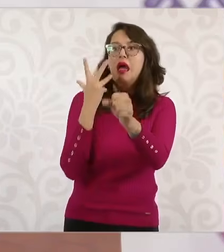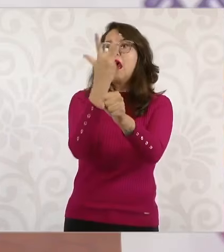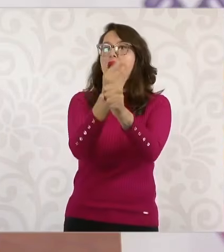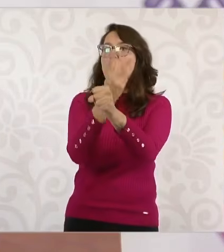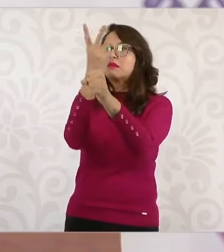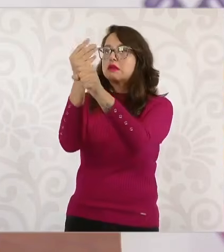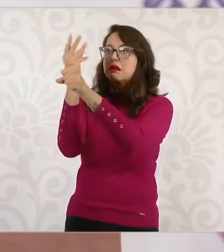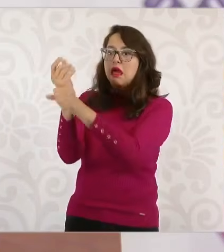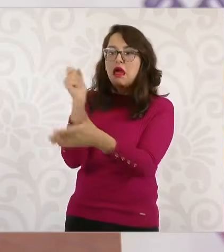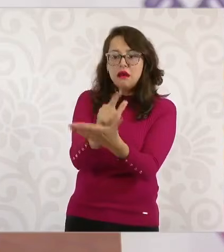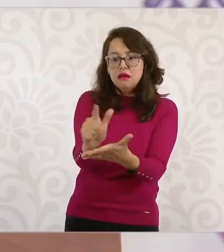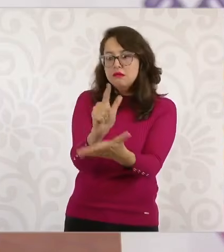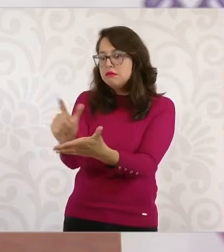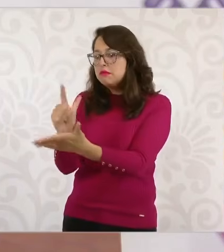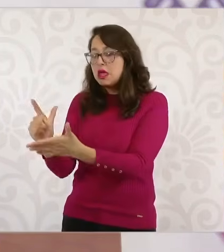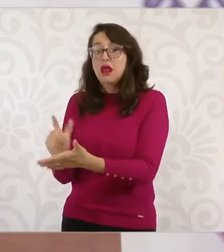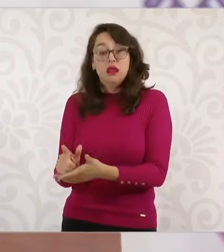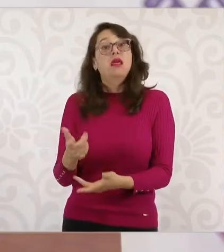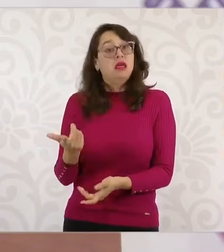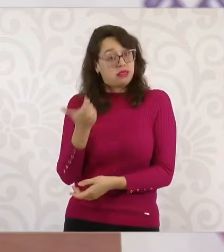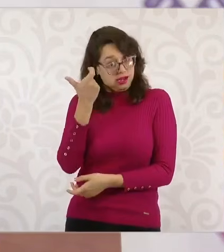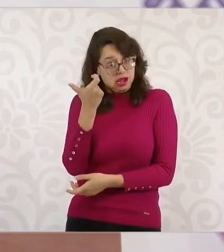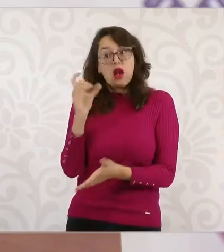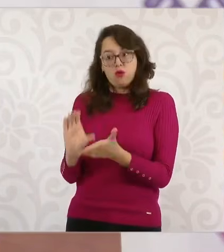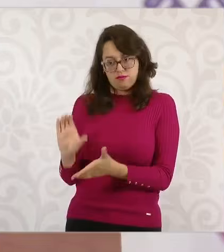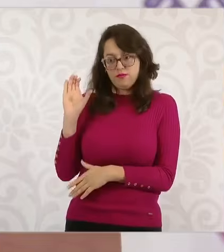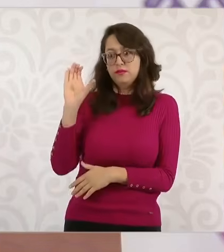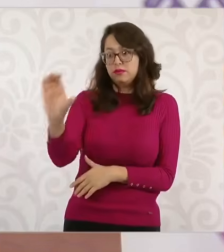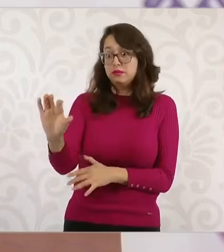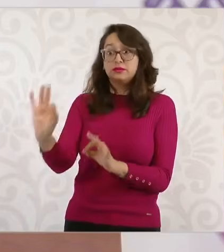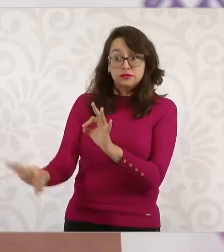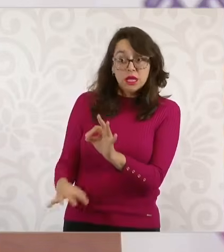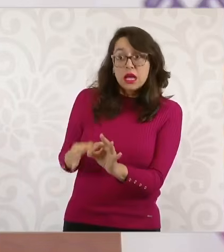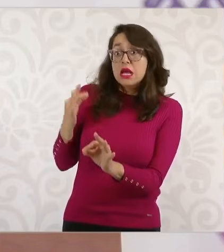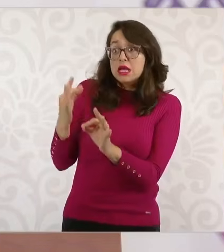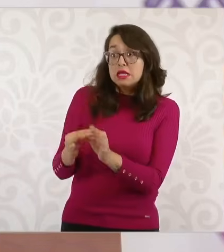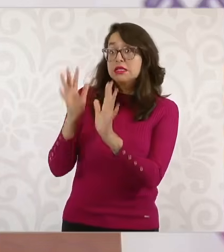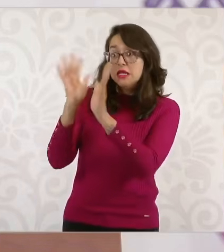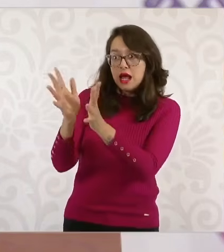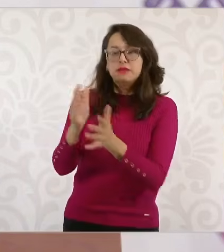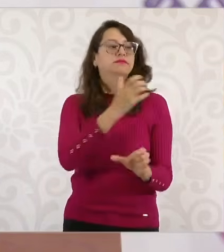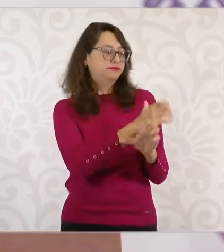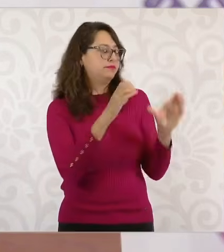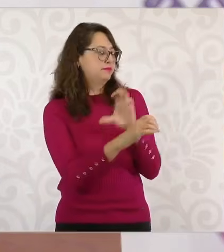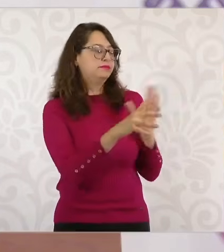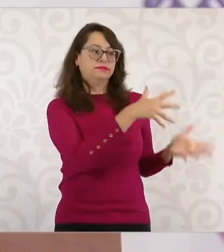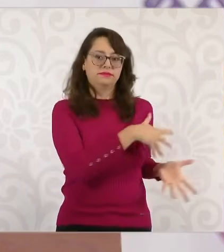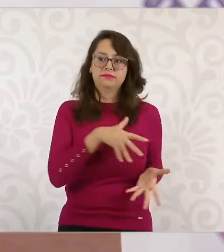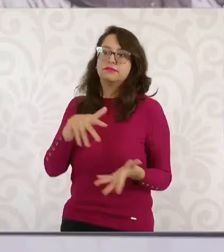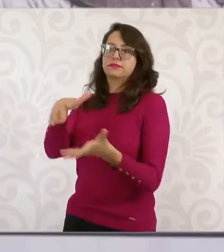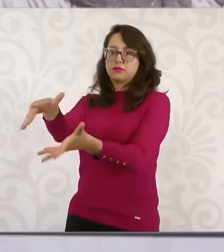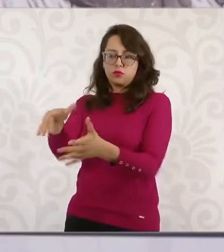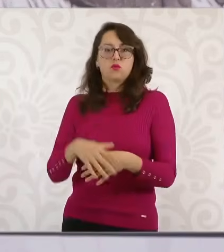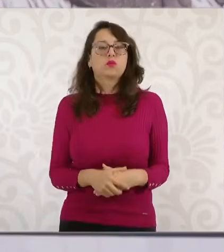se limpiara todo, que la gente ha invertido para mejorar sus casas, pues ahora sí se pueden entregar los enseres.